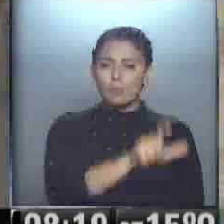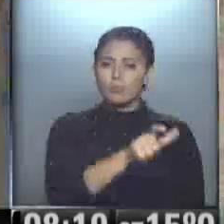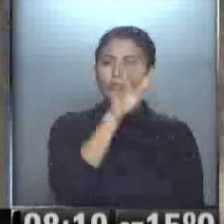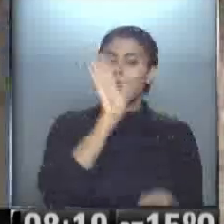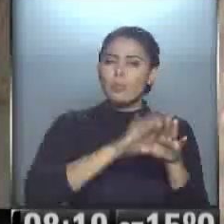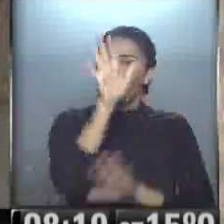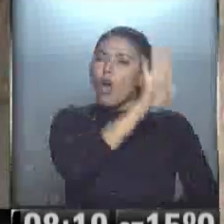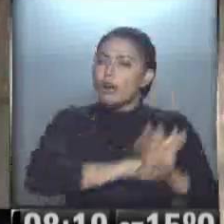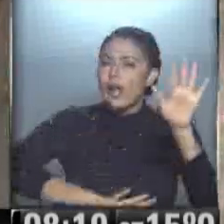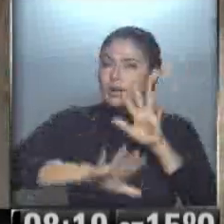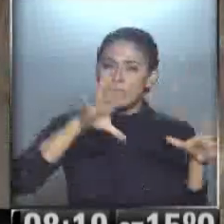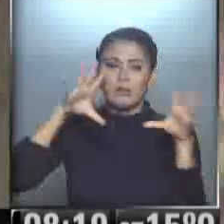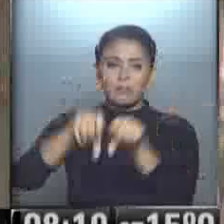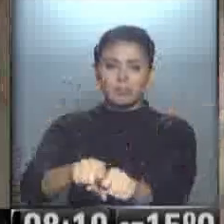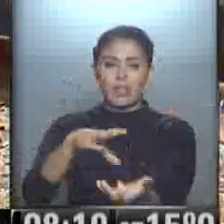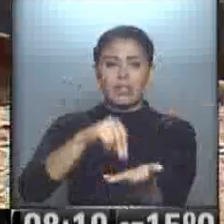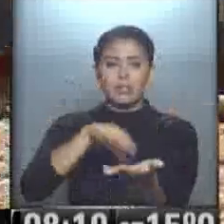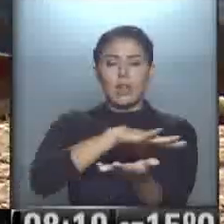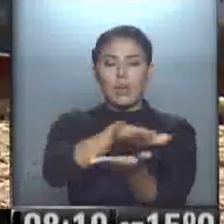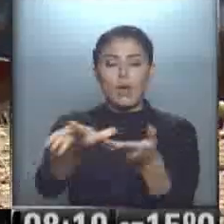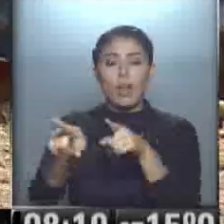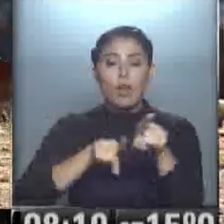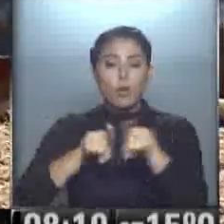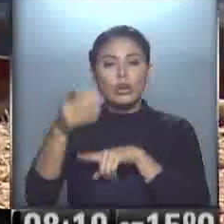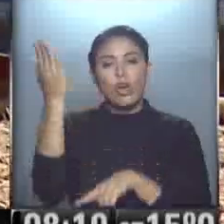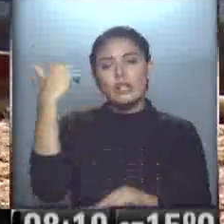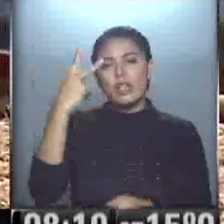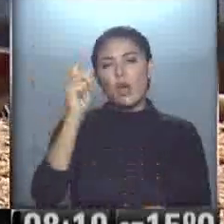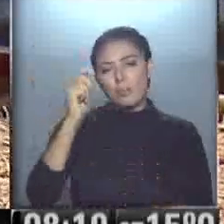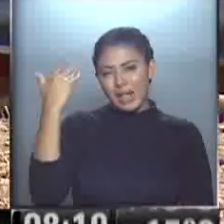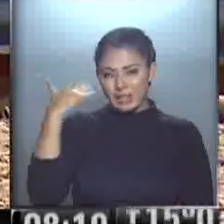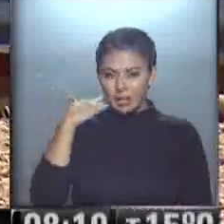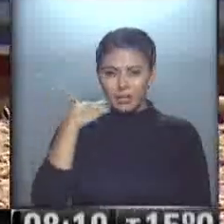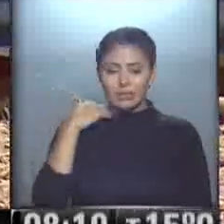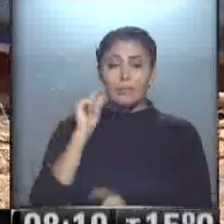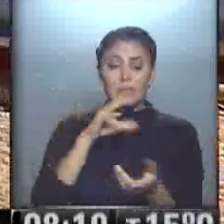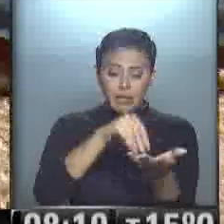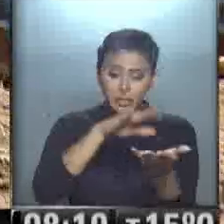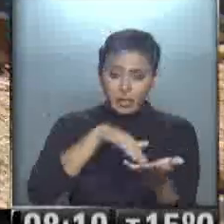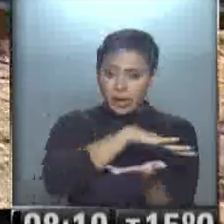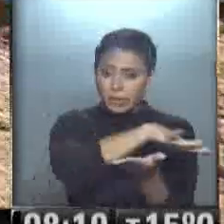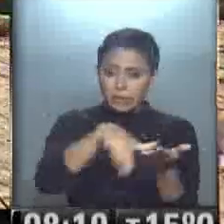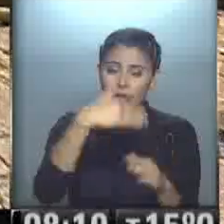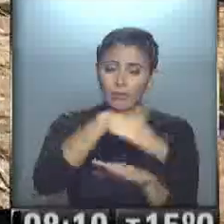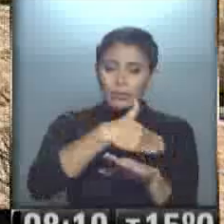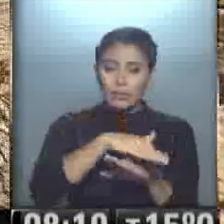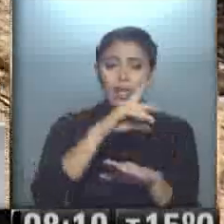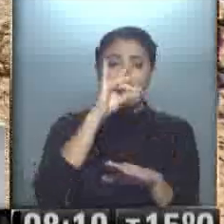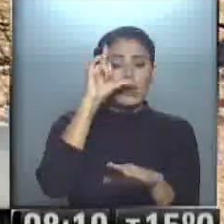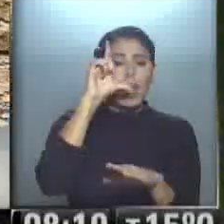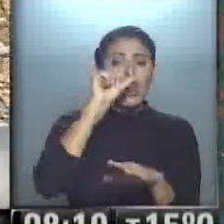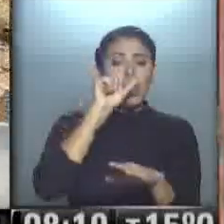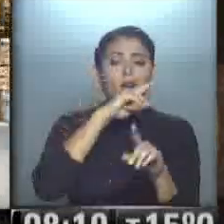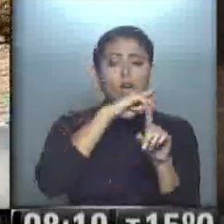organizadores de la toma de los terrenos de Villa lugano hace poco más de dos meses los terrenos que están ubicados en Avenida Fernández de la cruz